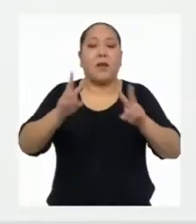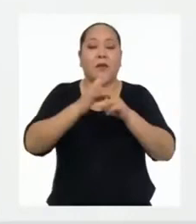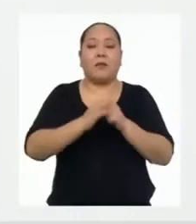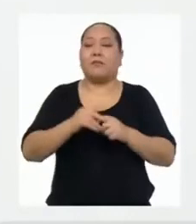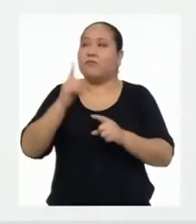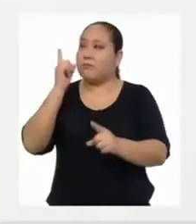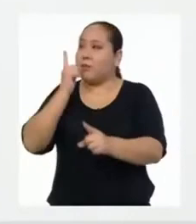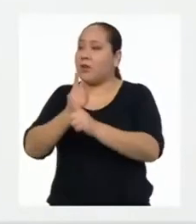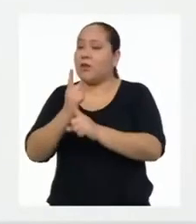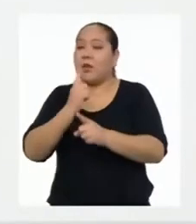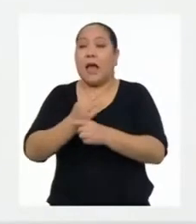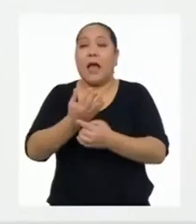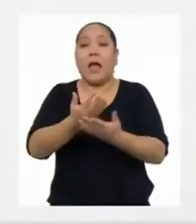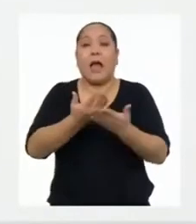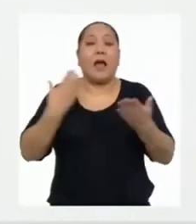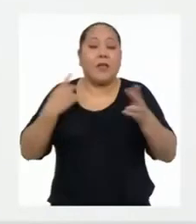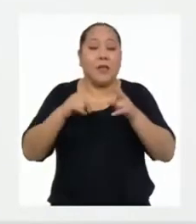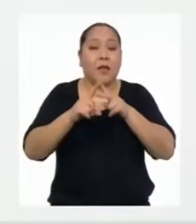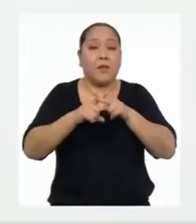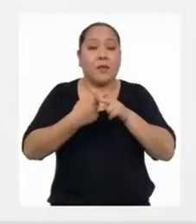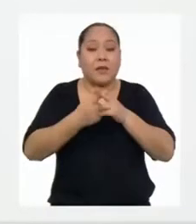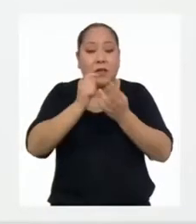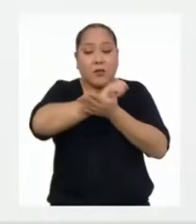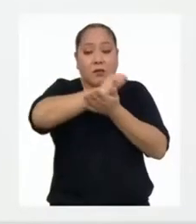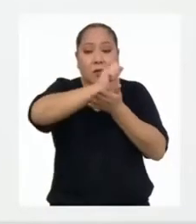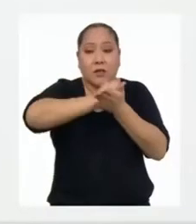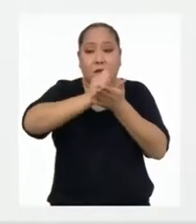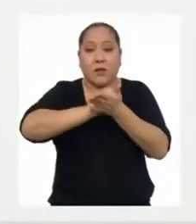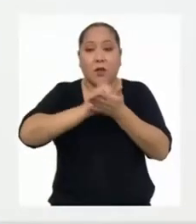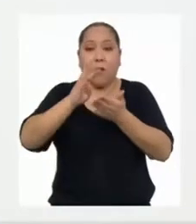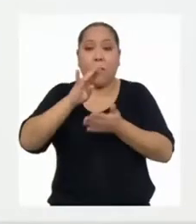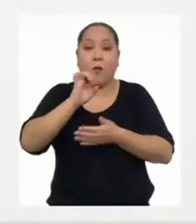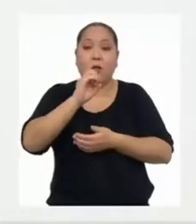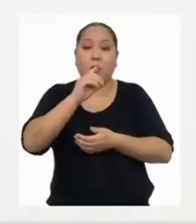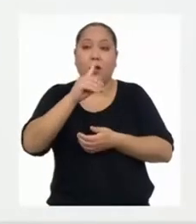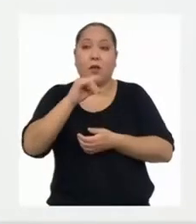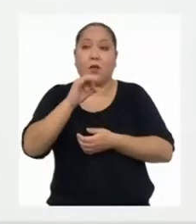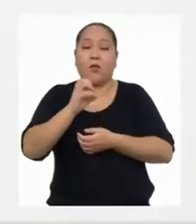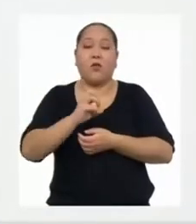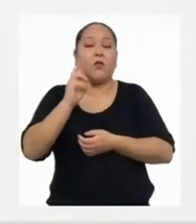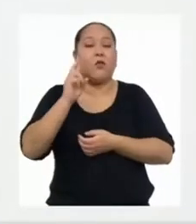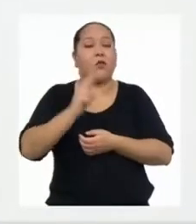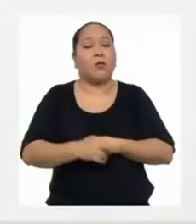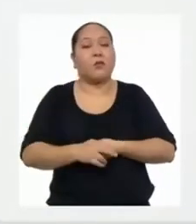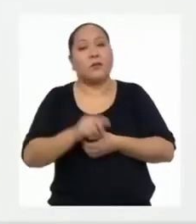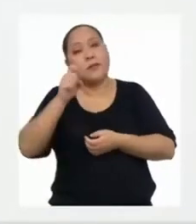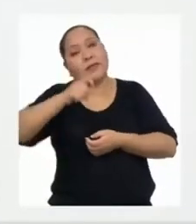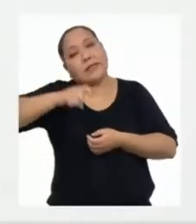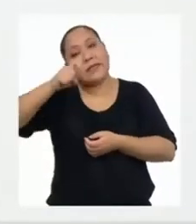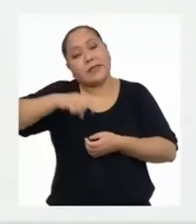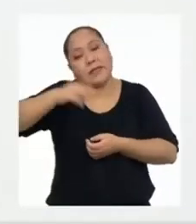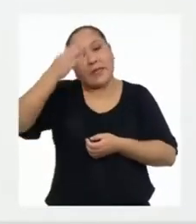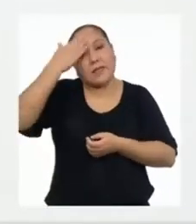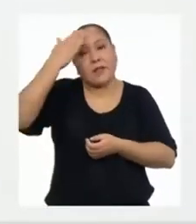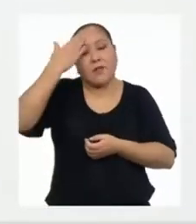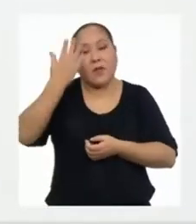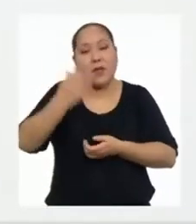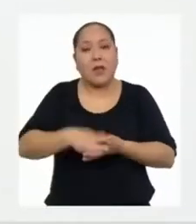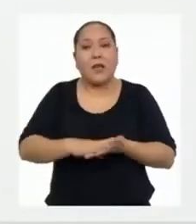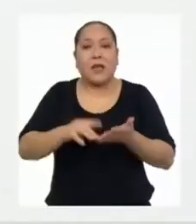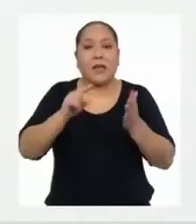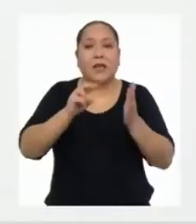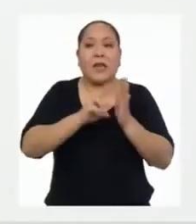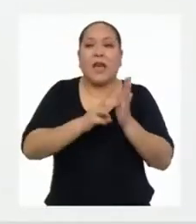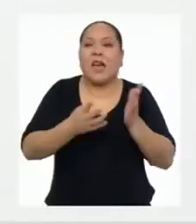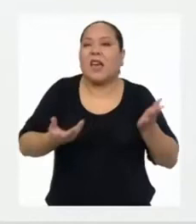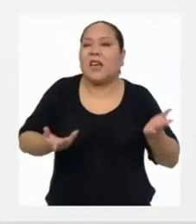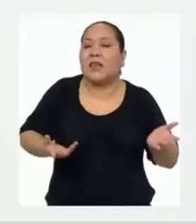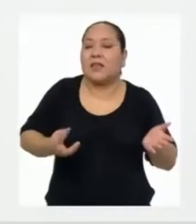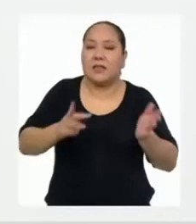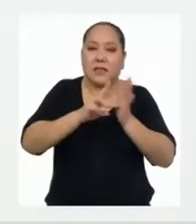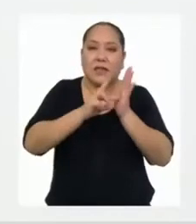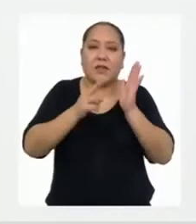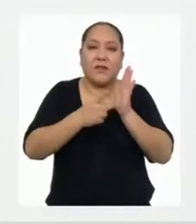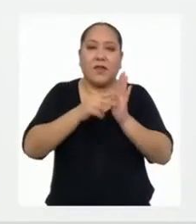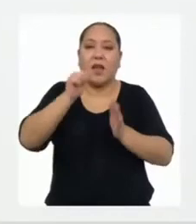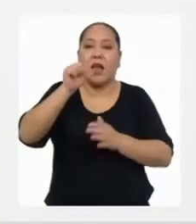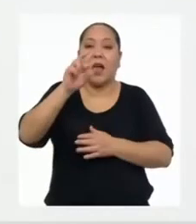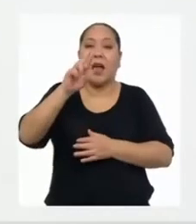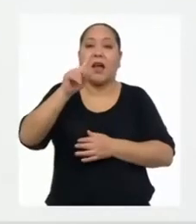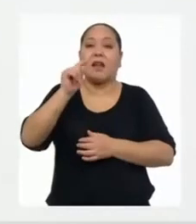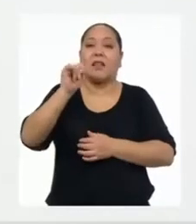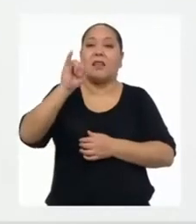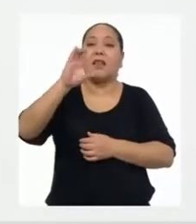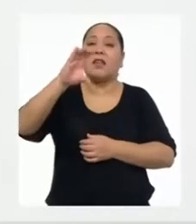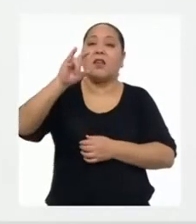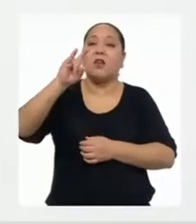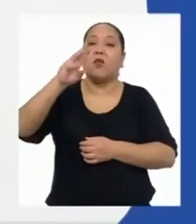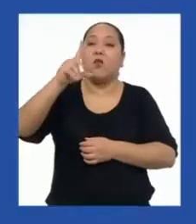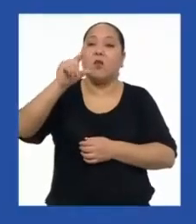antes de empezar con la escritura del borrador, es necesario saber qué es un artículo de opinión y cuál